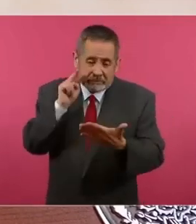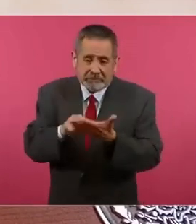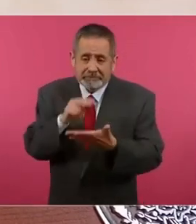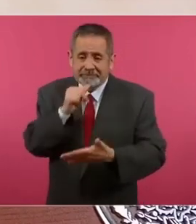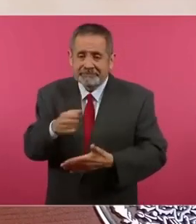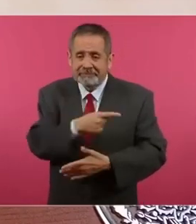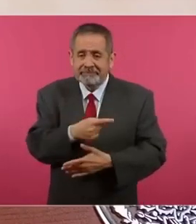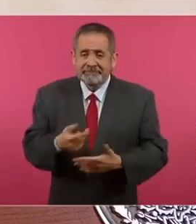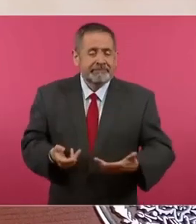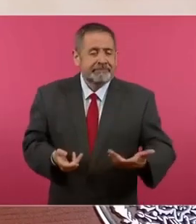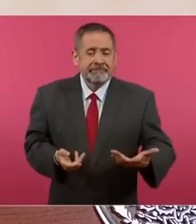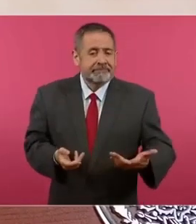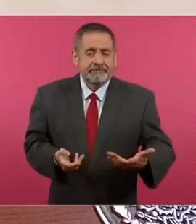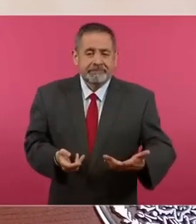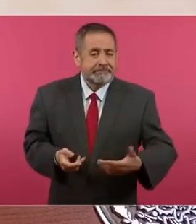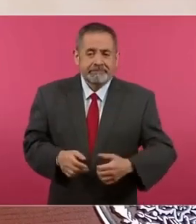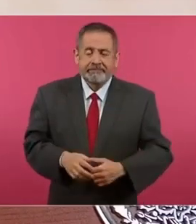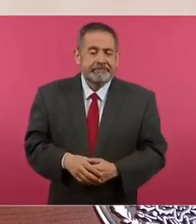es